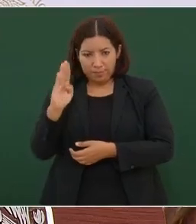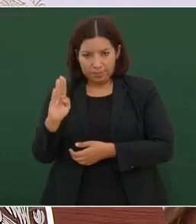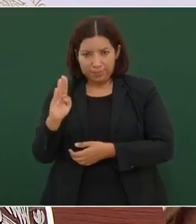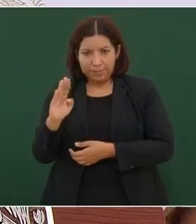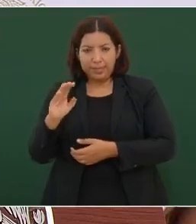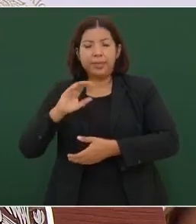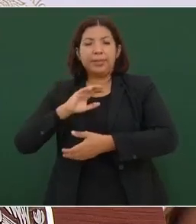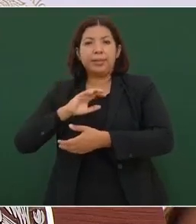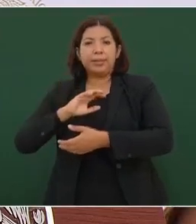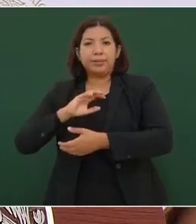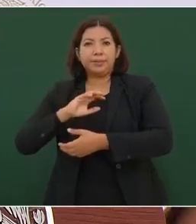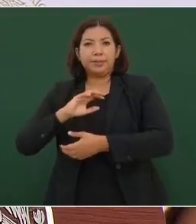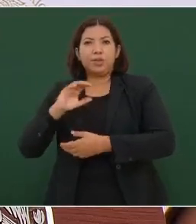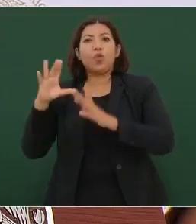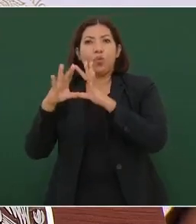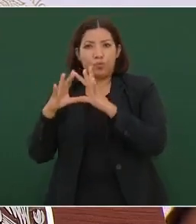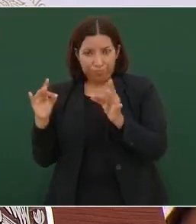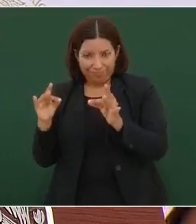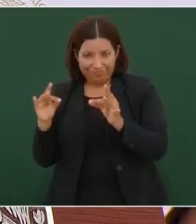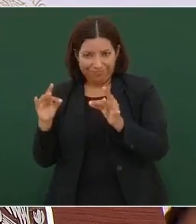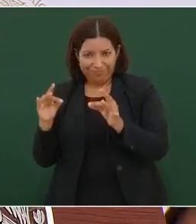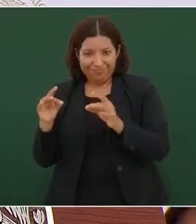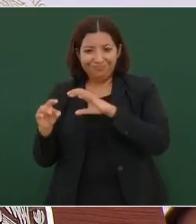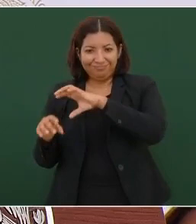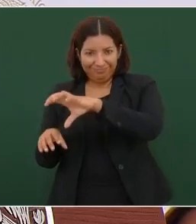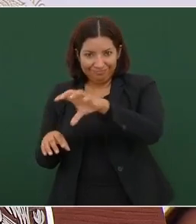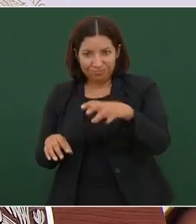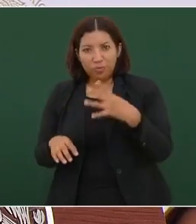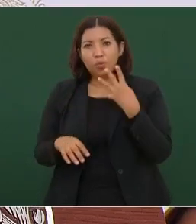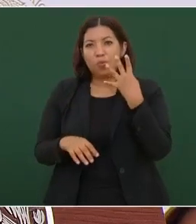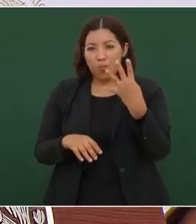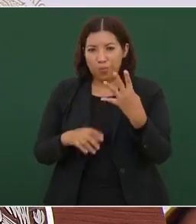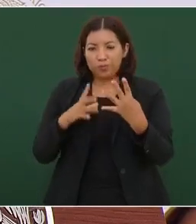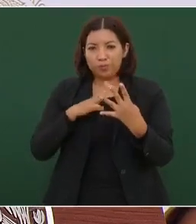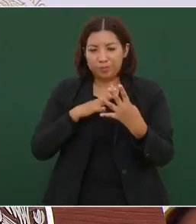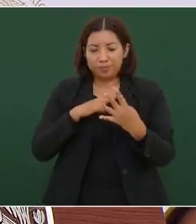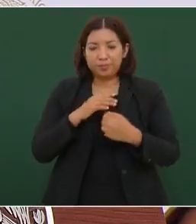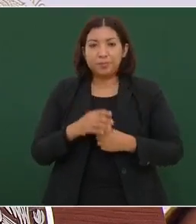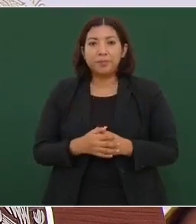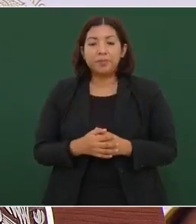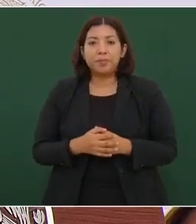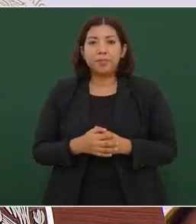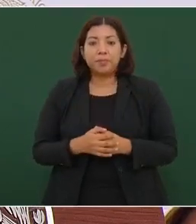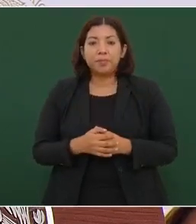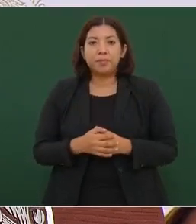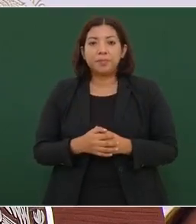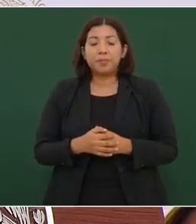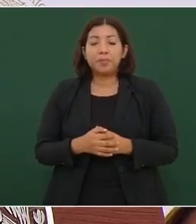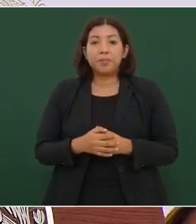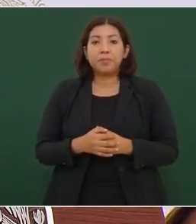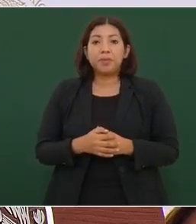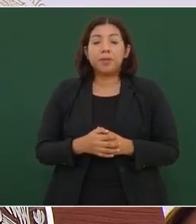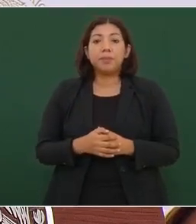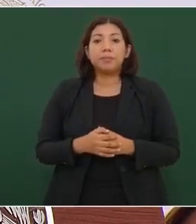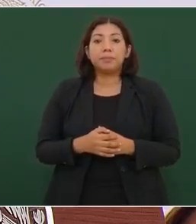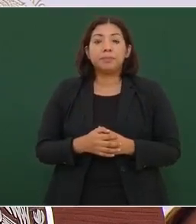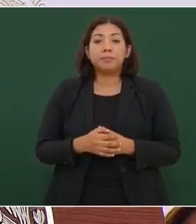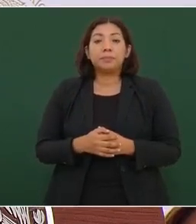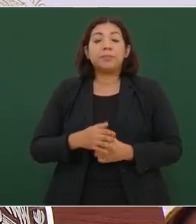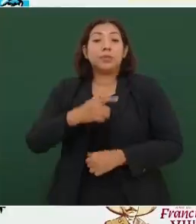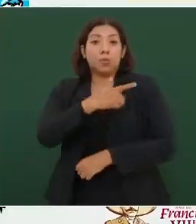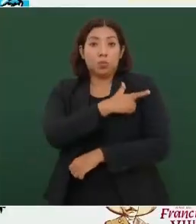y Solidaridad. Adelante, por favor. En la construcción de compañías de la Guardia Nacional,